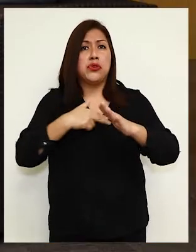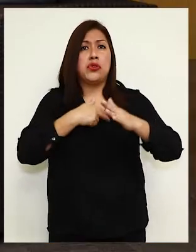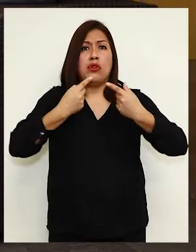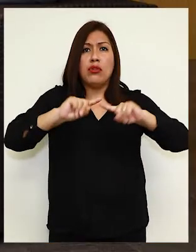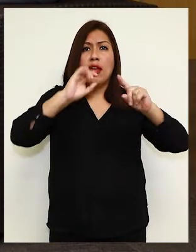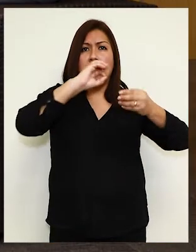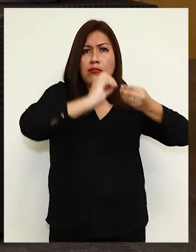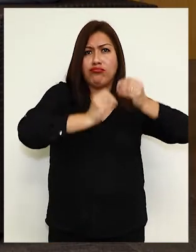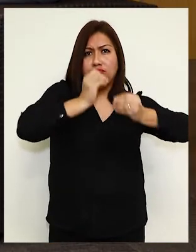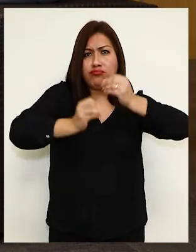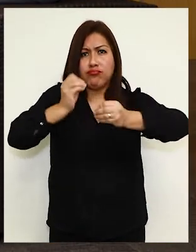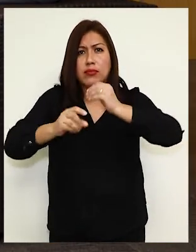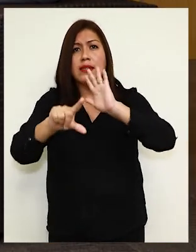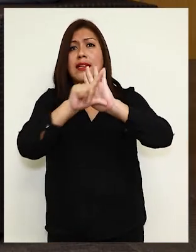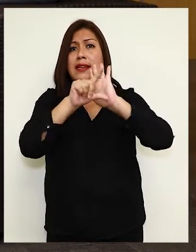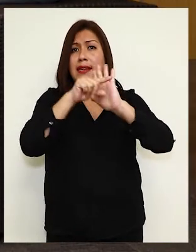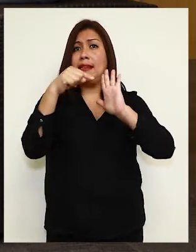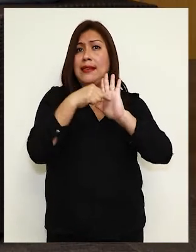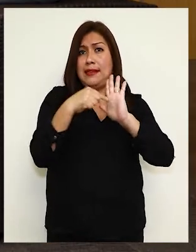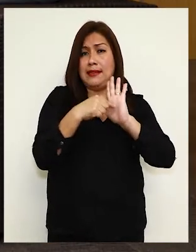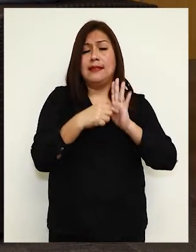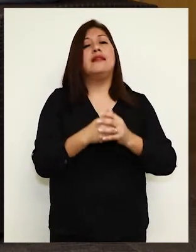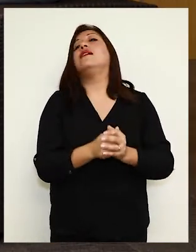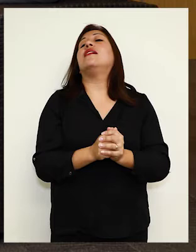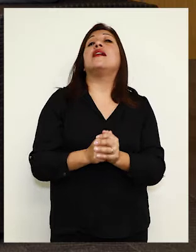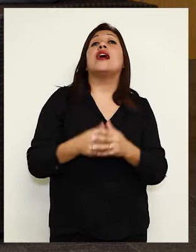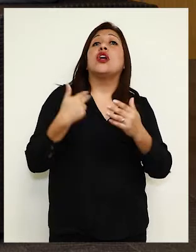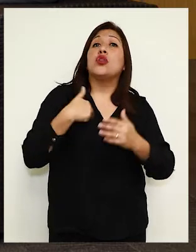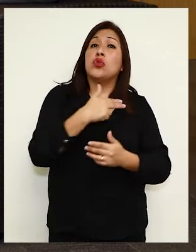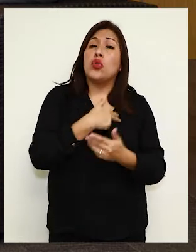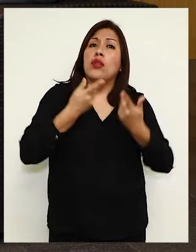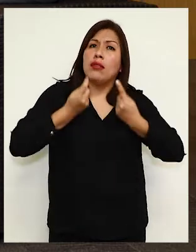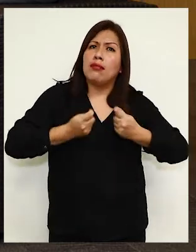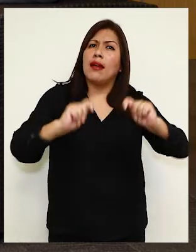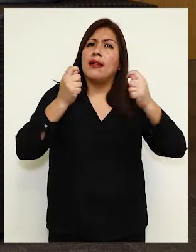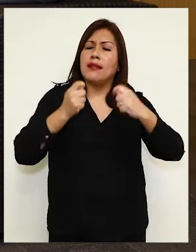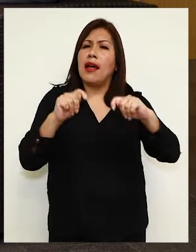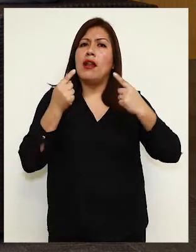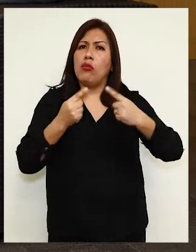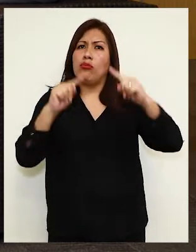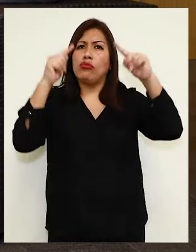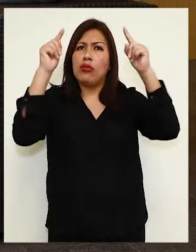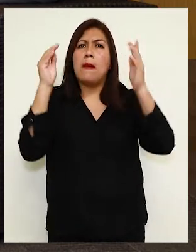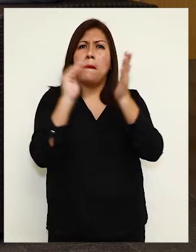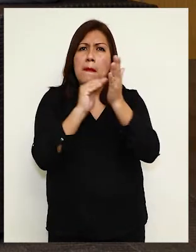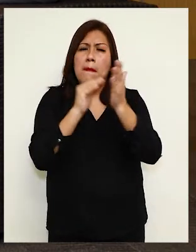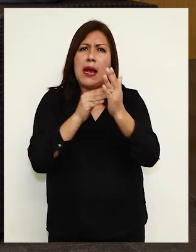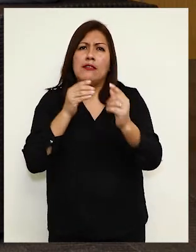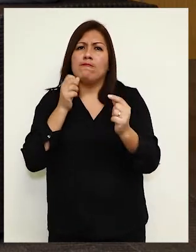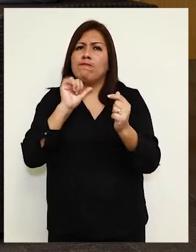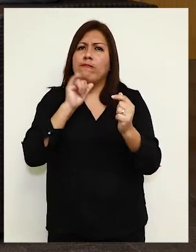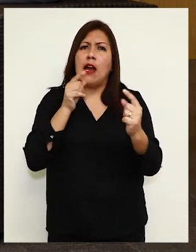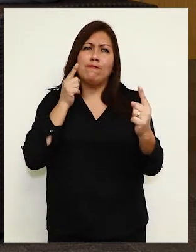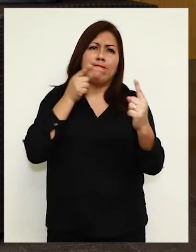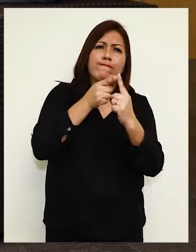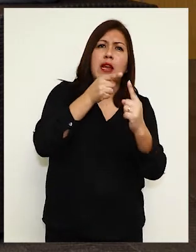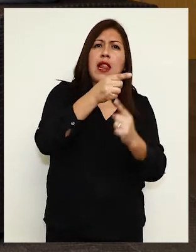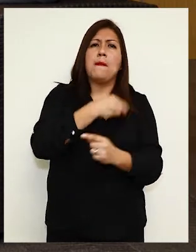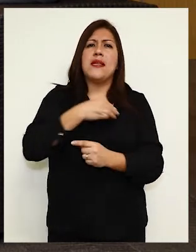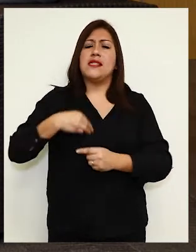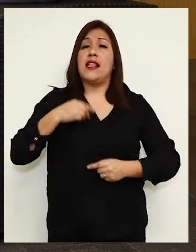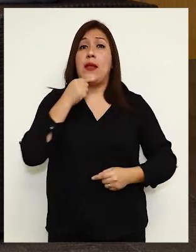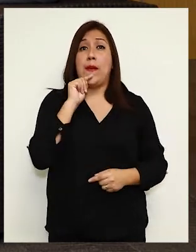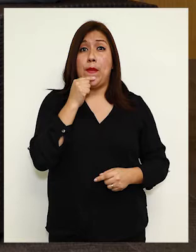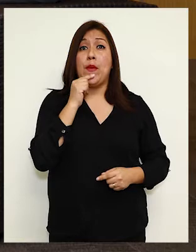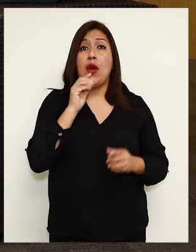Ley 29973 y que estamos tratando de lograr con el Ministerio de la Mujer la modificación del reglamento de organización y